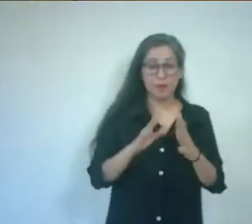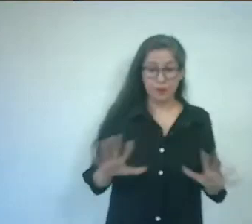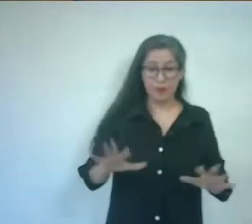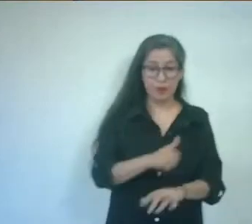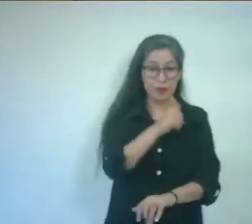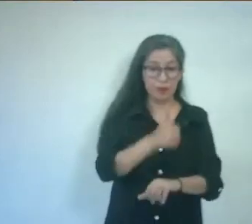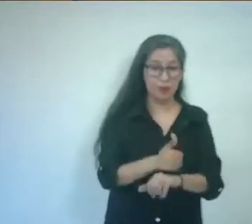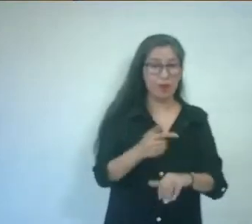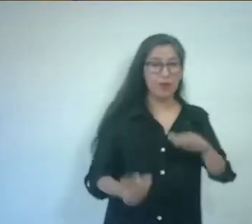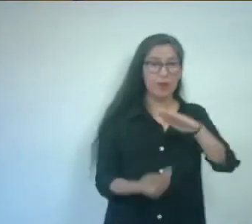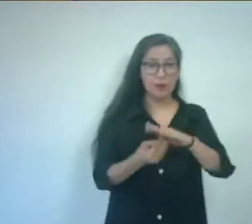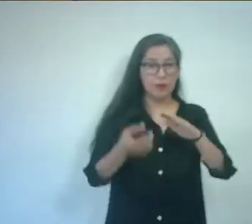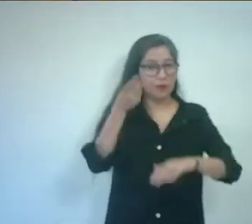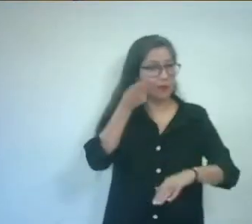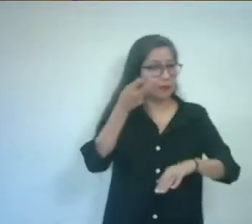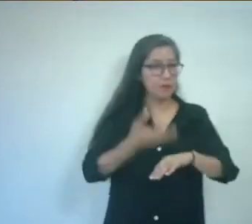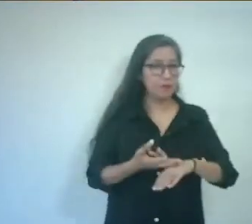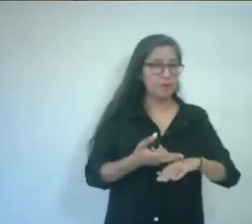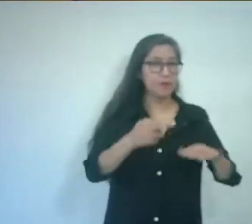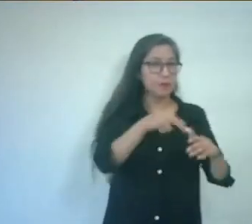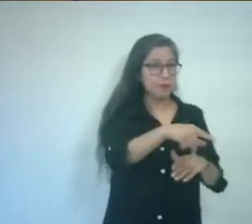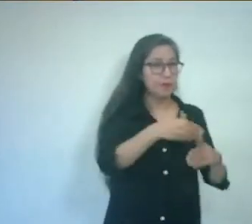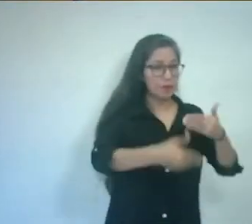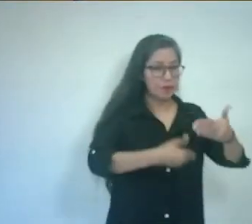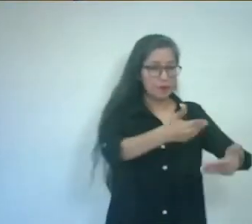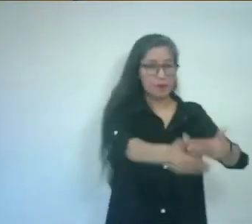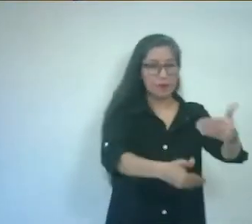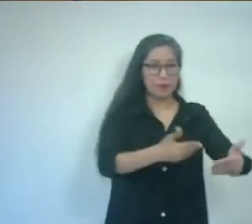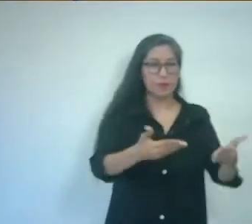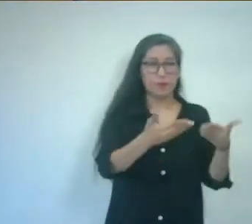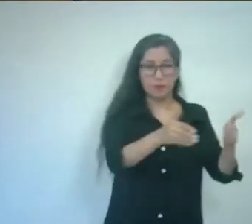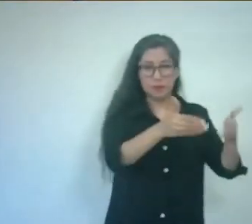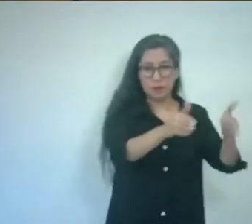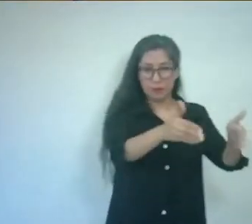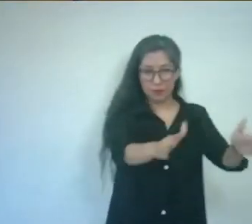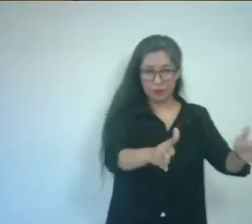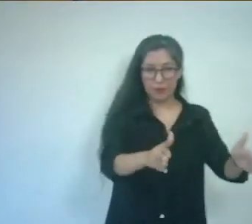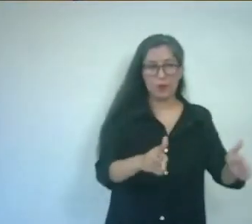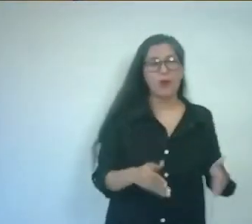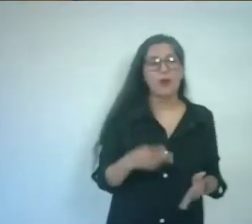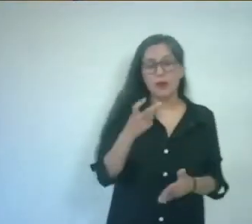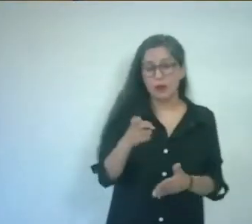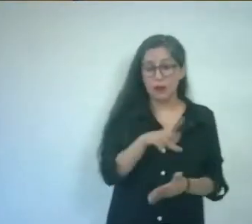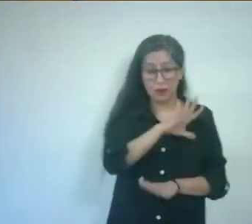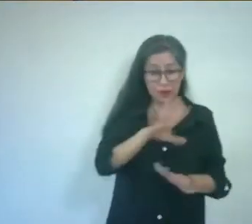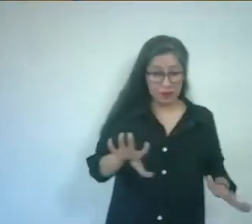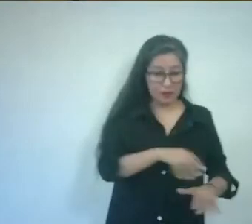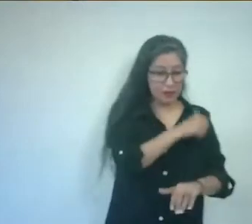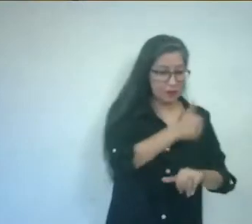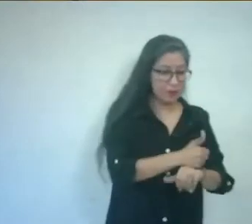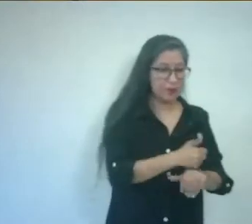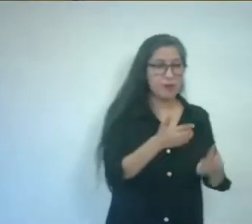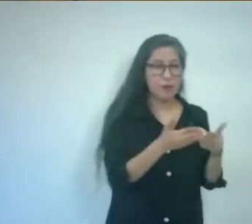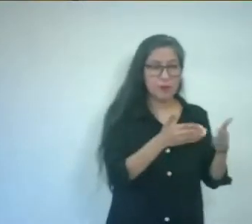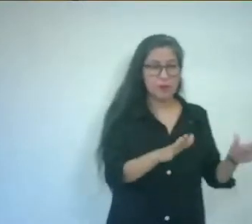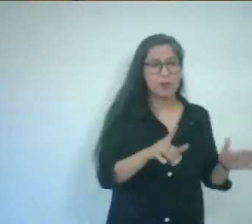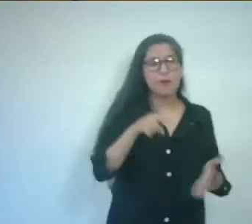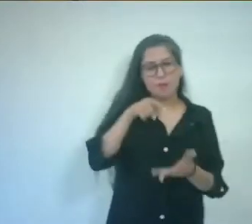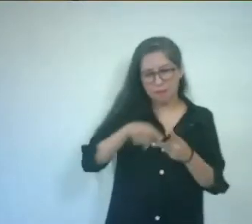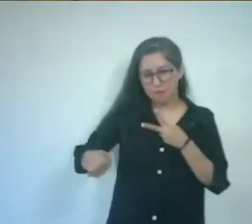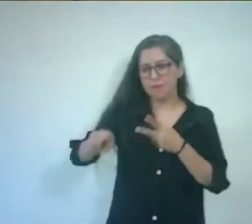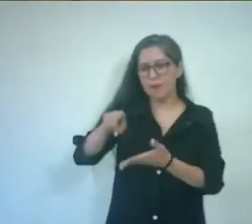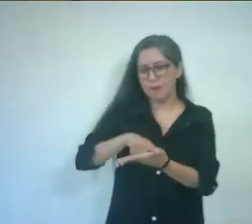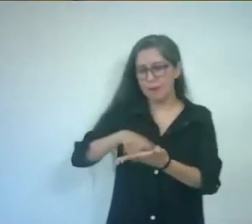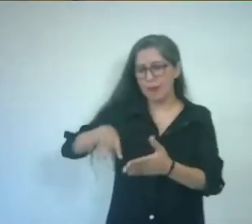de las mesas directivas de casillas se encuentran en proceso, una vez instaladas, iniciará la votación. Este